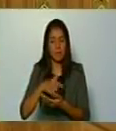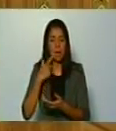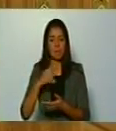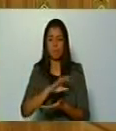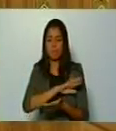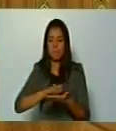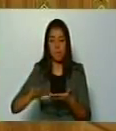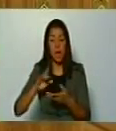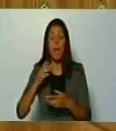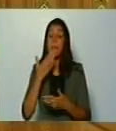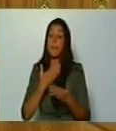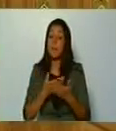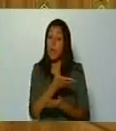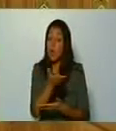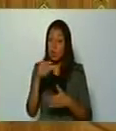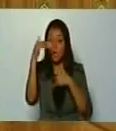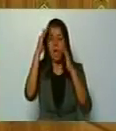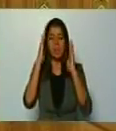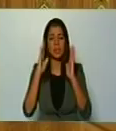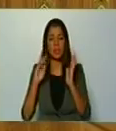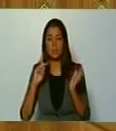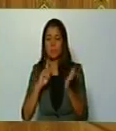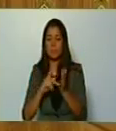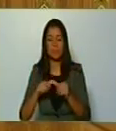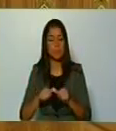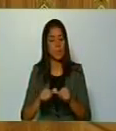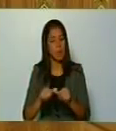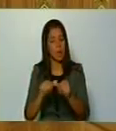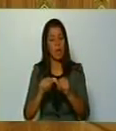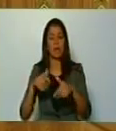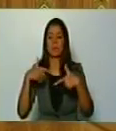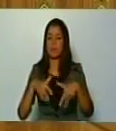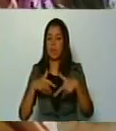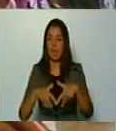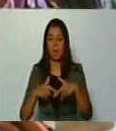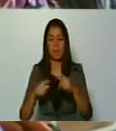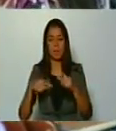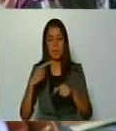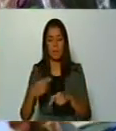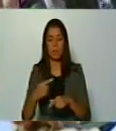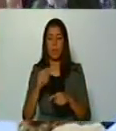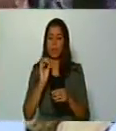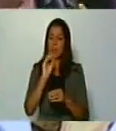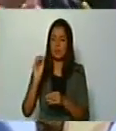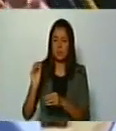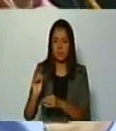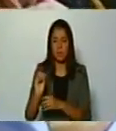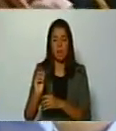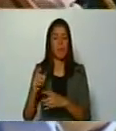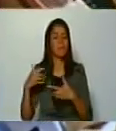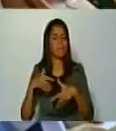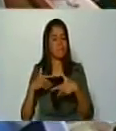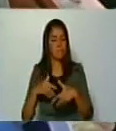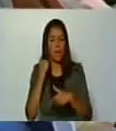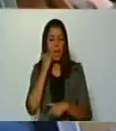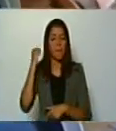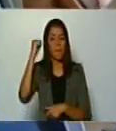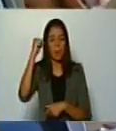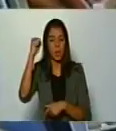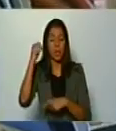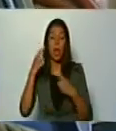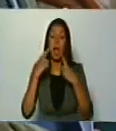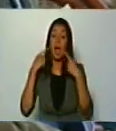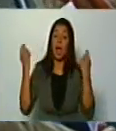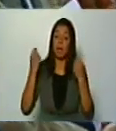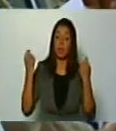estén atentos a seguir participando en las convocatorias que haremos próximamente. Lo más importante, desde hoy anunciamos